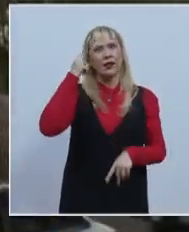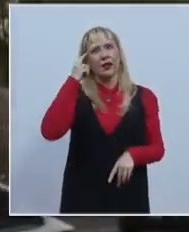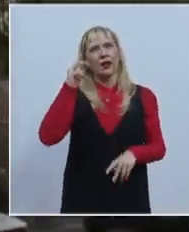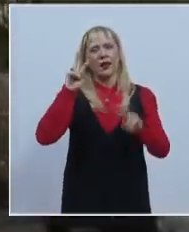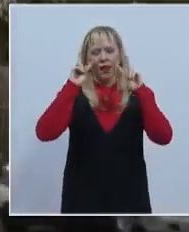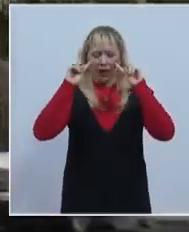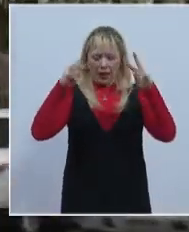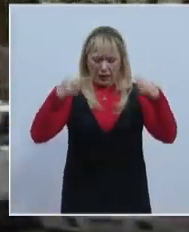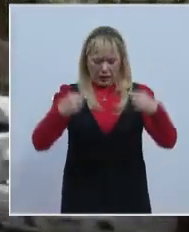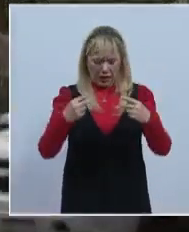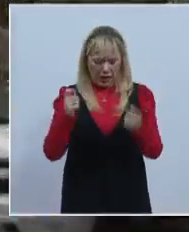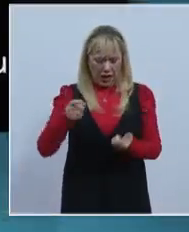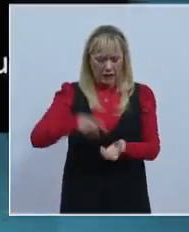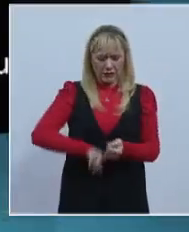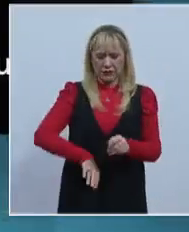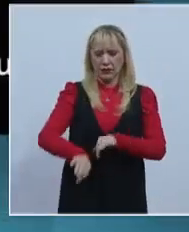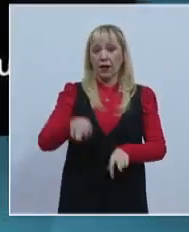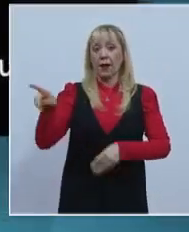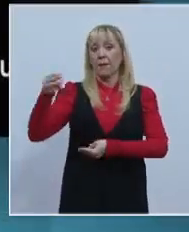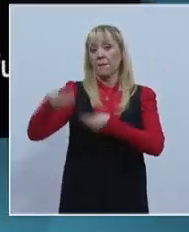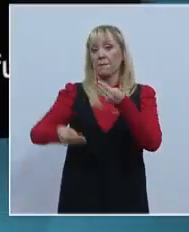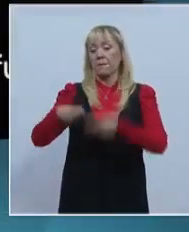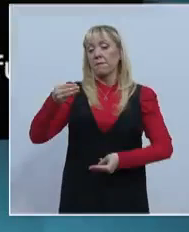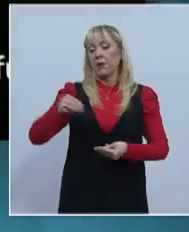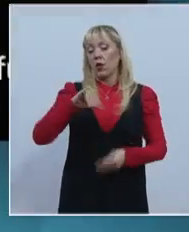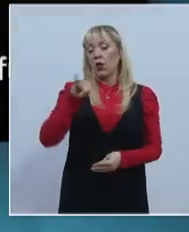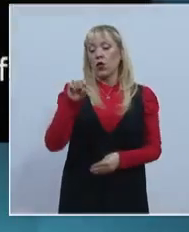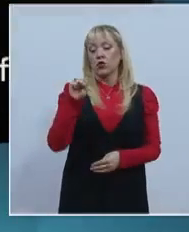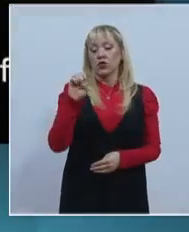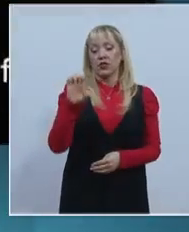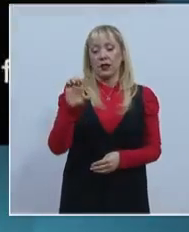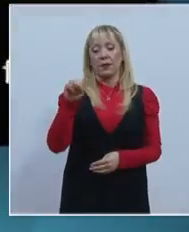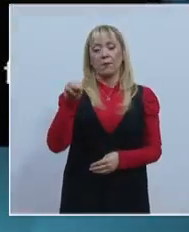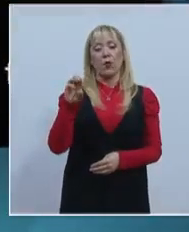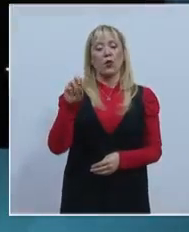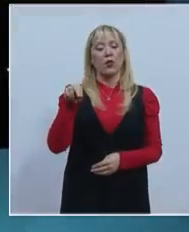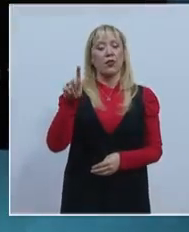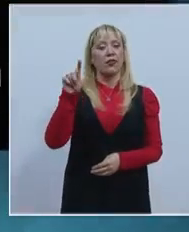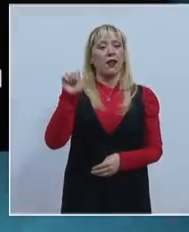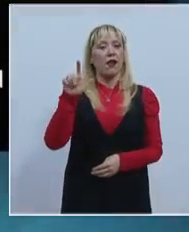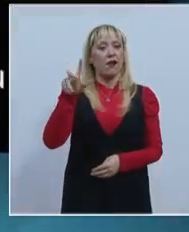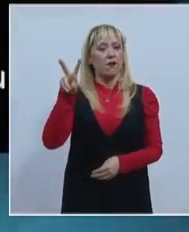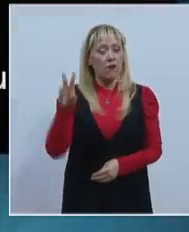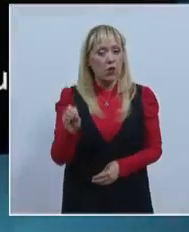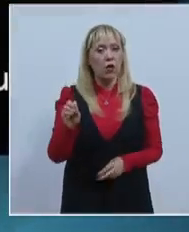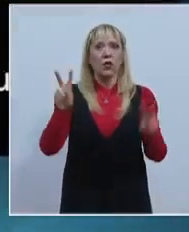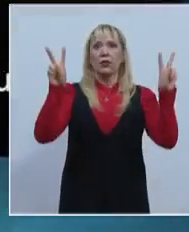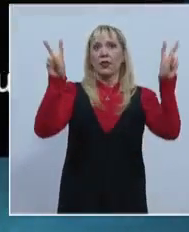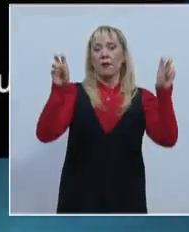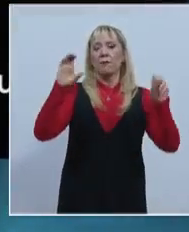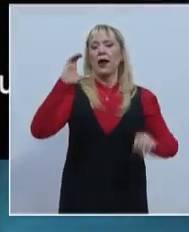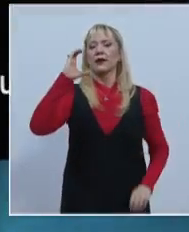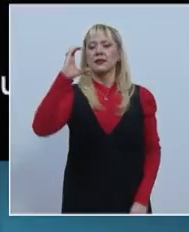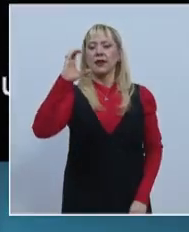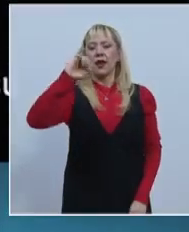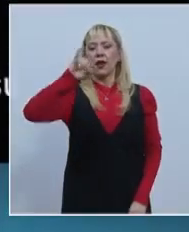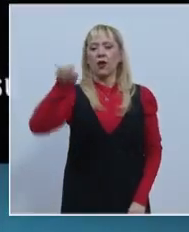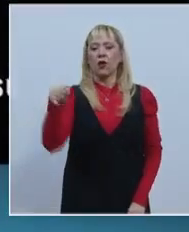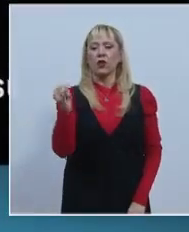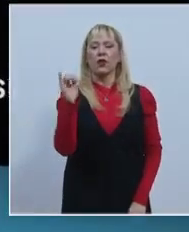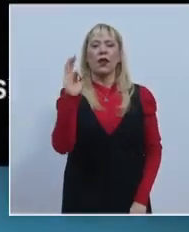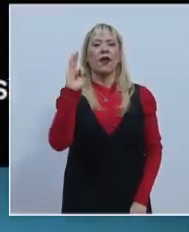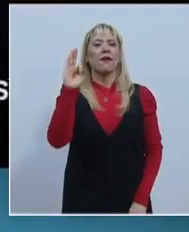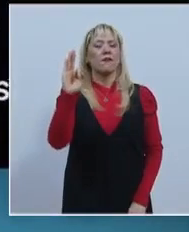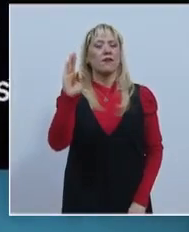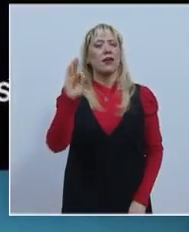participa el magistrado José Alfonso Montalvo Martínez. Esto con el tema CJF y Derechos Humanos,